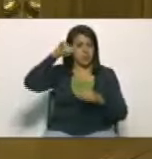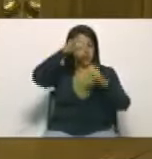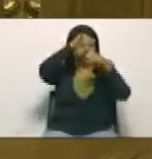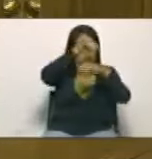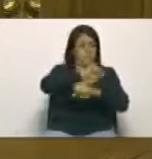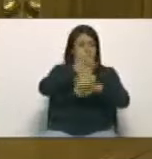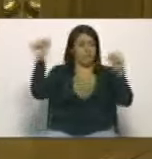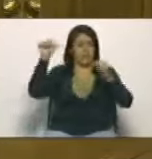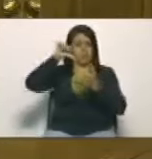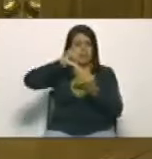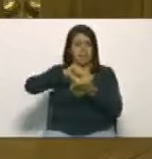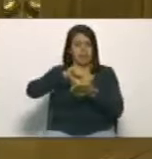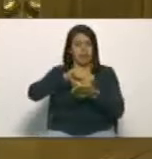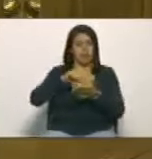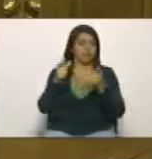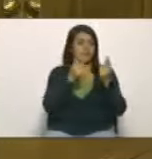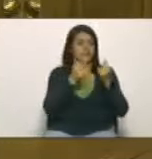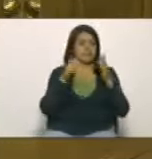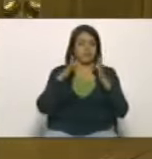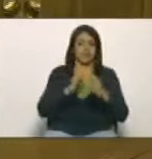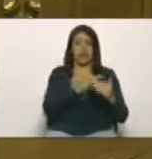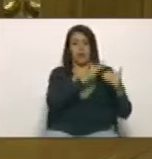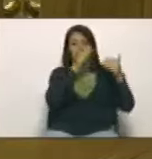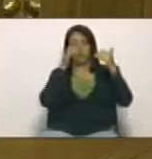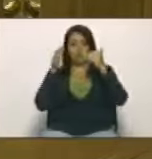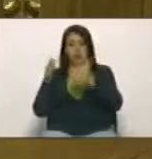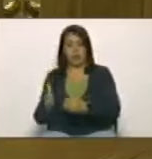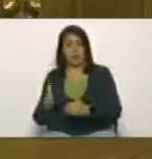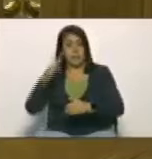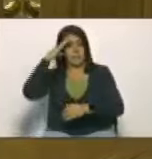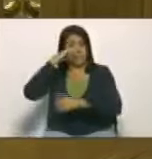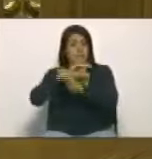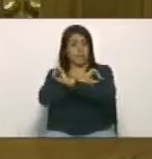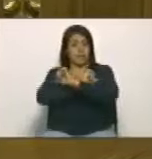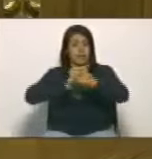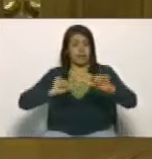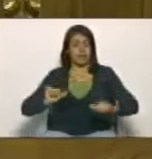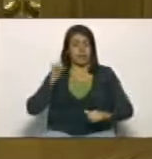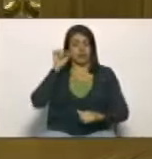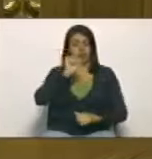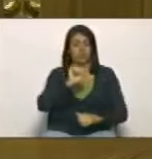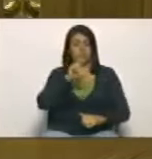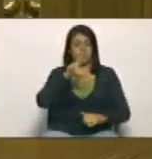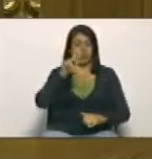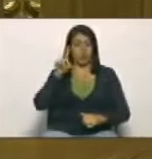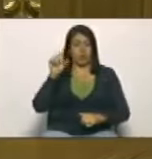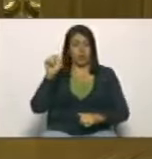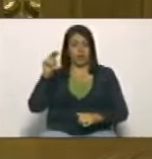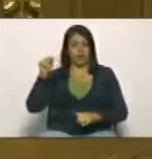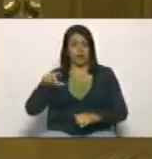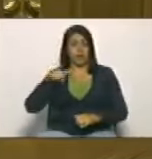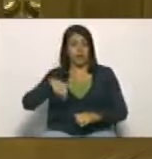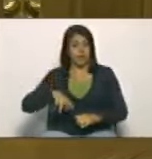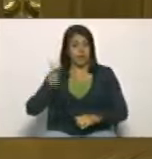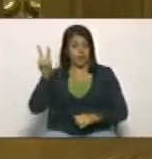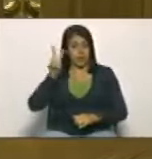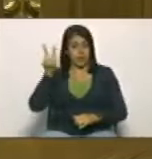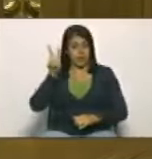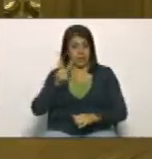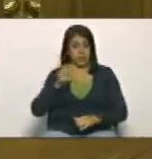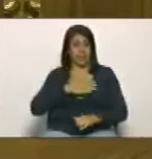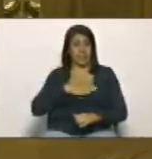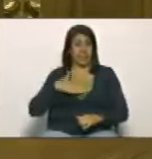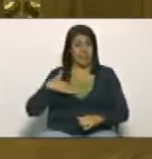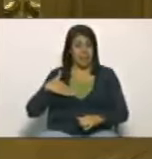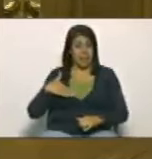Irán, cómo financian desde afuera las facciones militares de Sudán, cómo en Venezuela